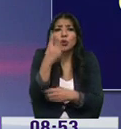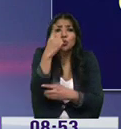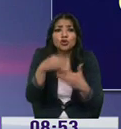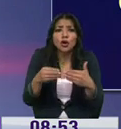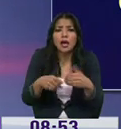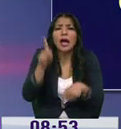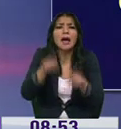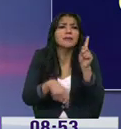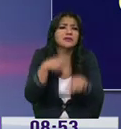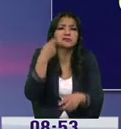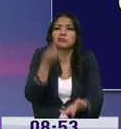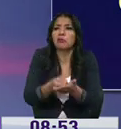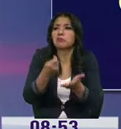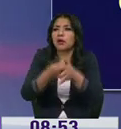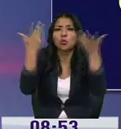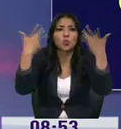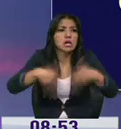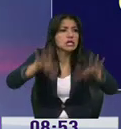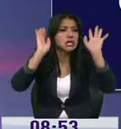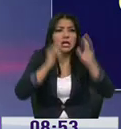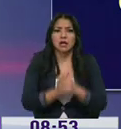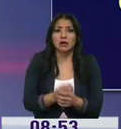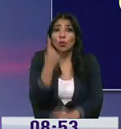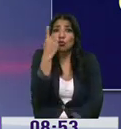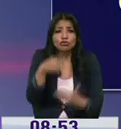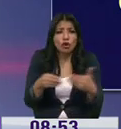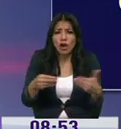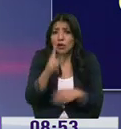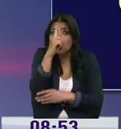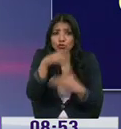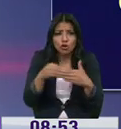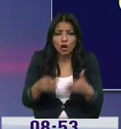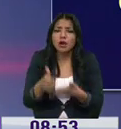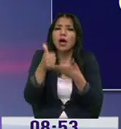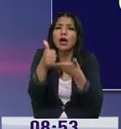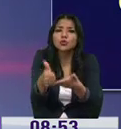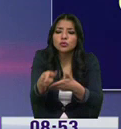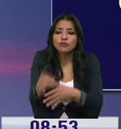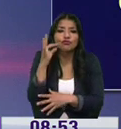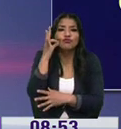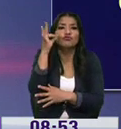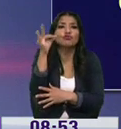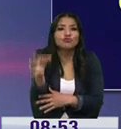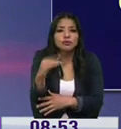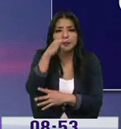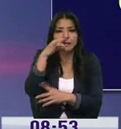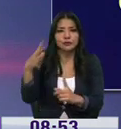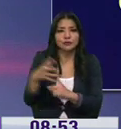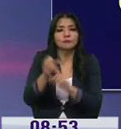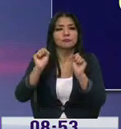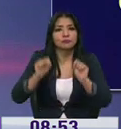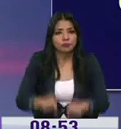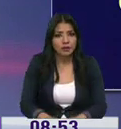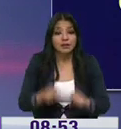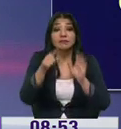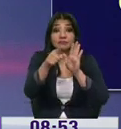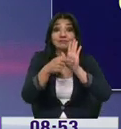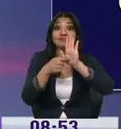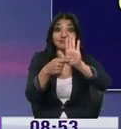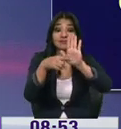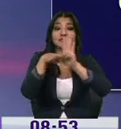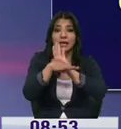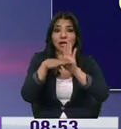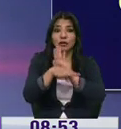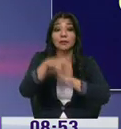nosotros, ¿qué? No nos. $1. No es nada. $1 para darle mejor futuro a este pelado. Ahí está en pantalla. Ahí está la cuenta de ahorros. Banco